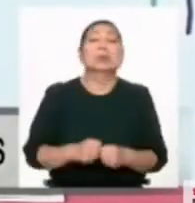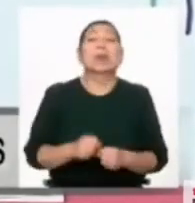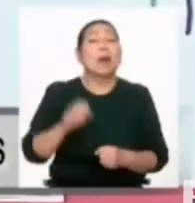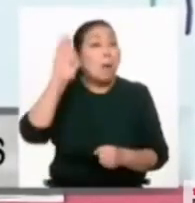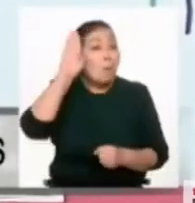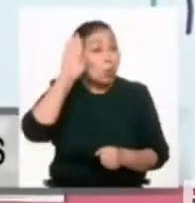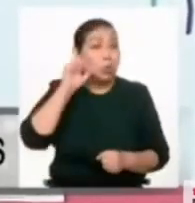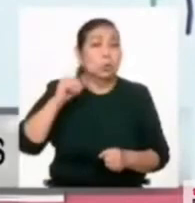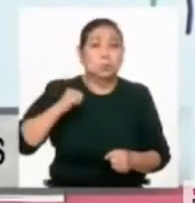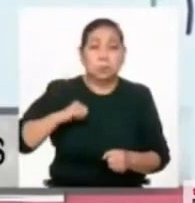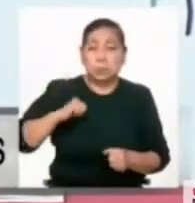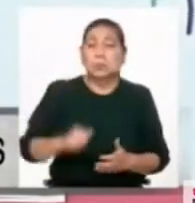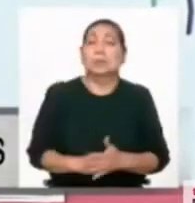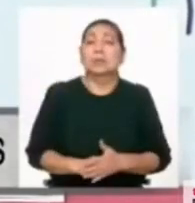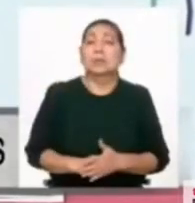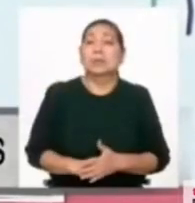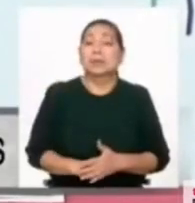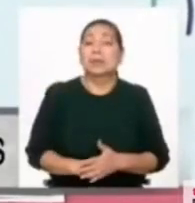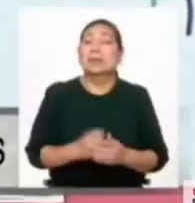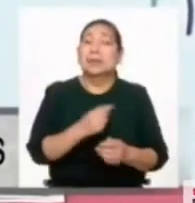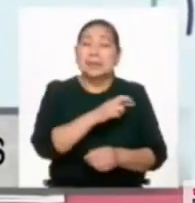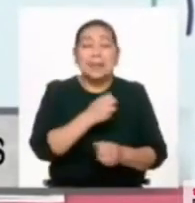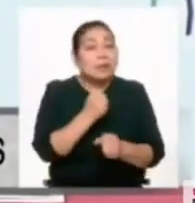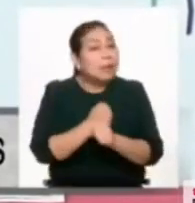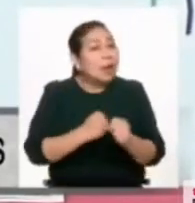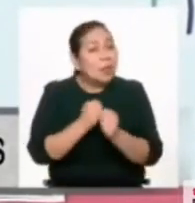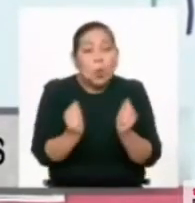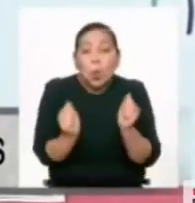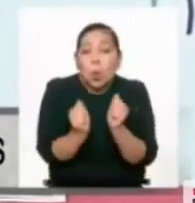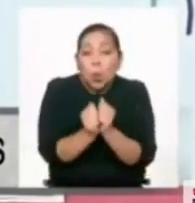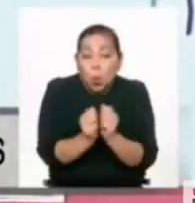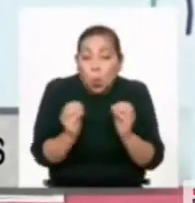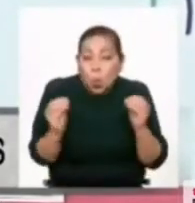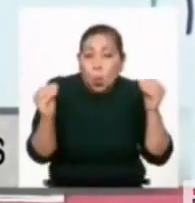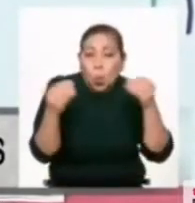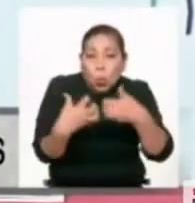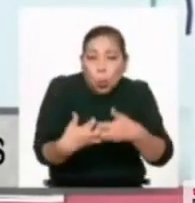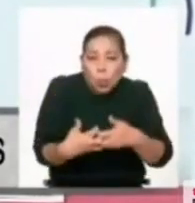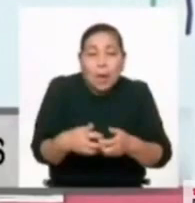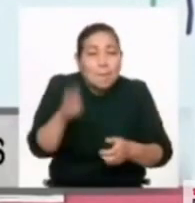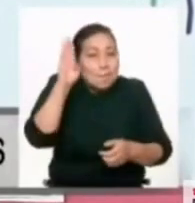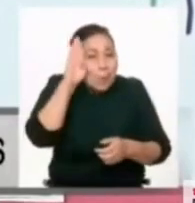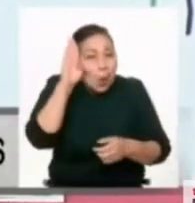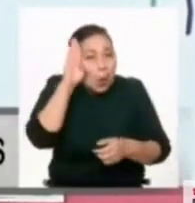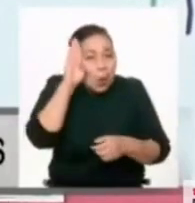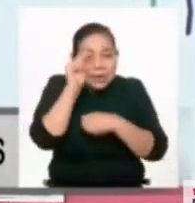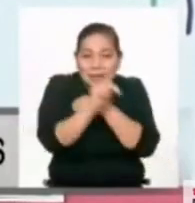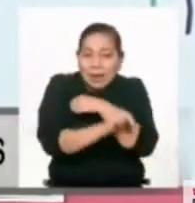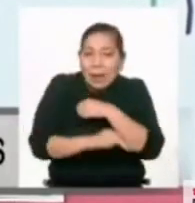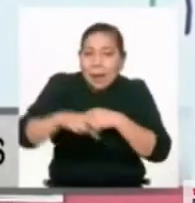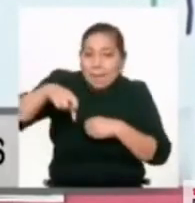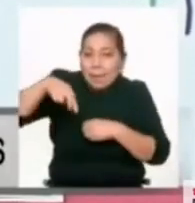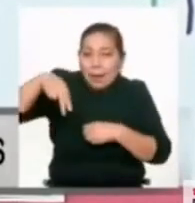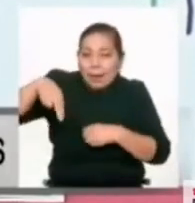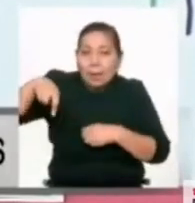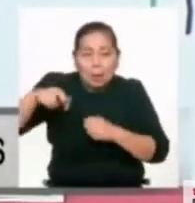la policía municipal, o sea, el Serenazgo, trabaje conjuntamente con la Policía Nacional,